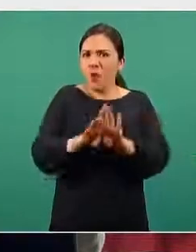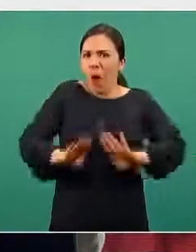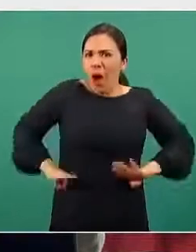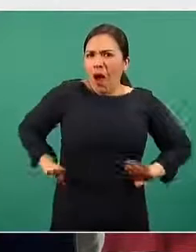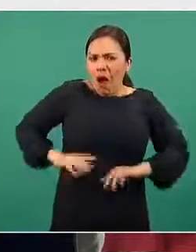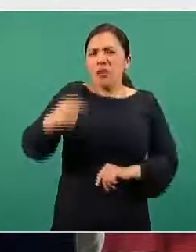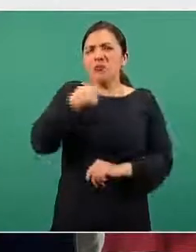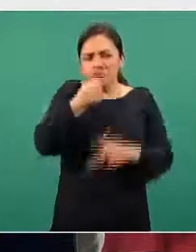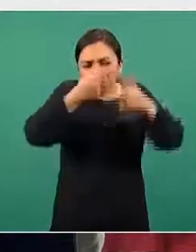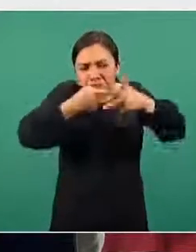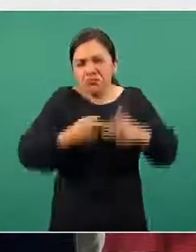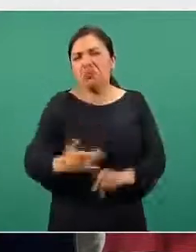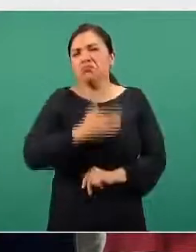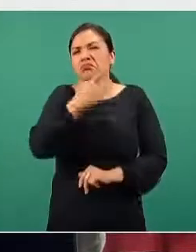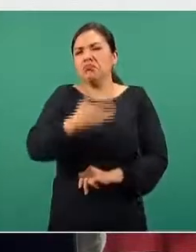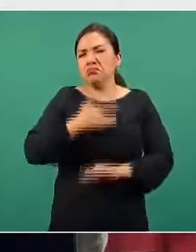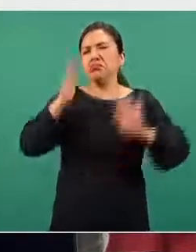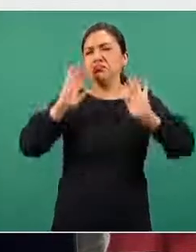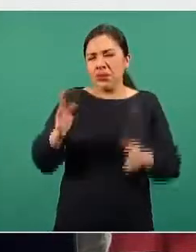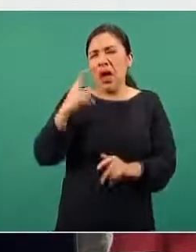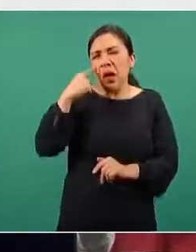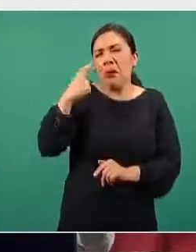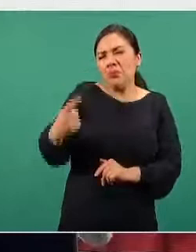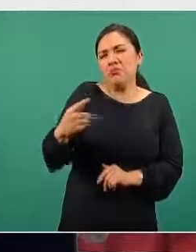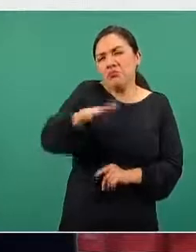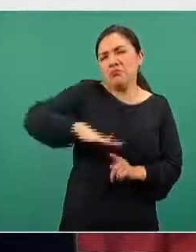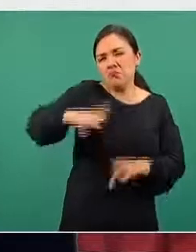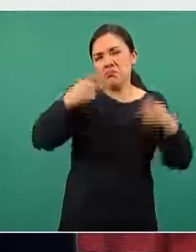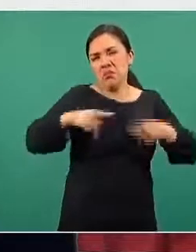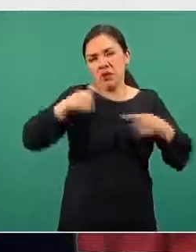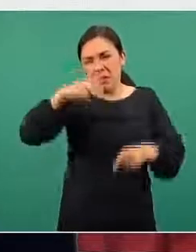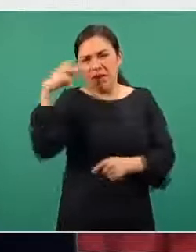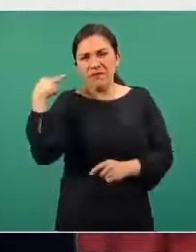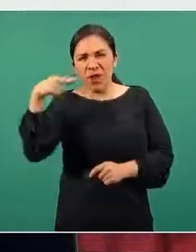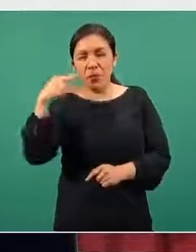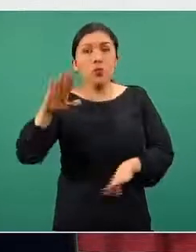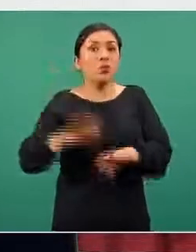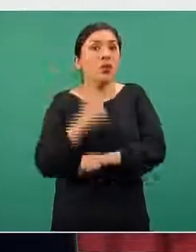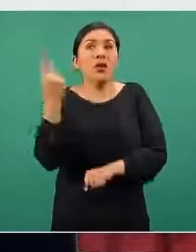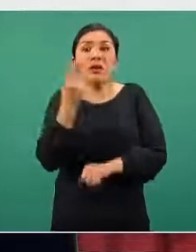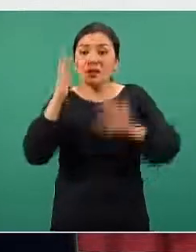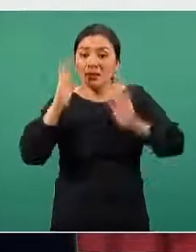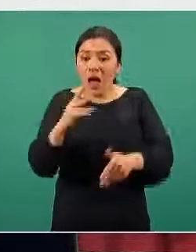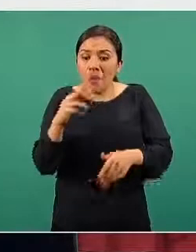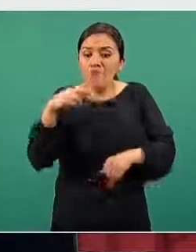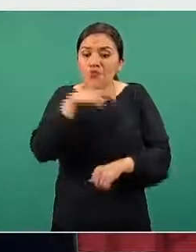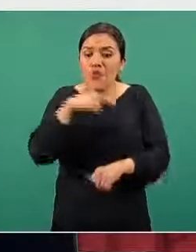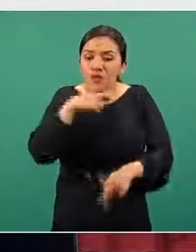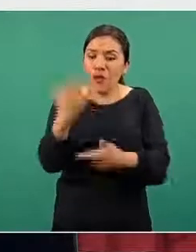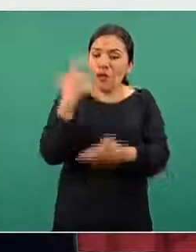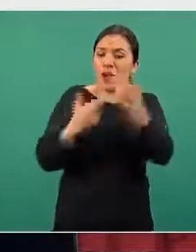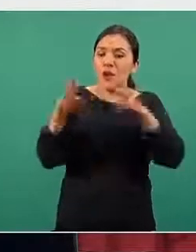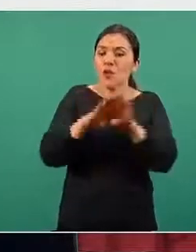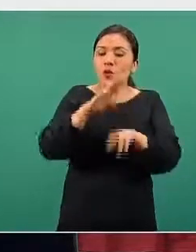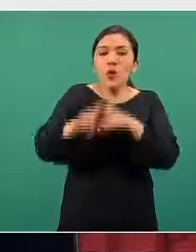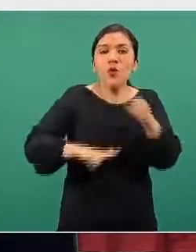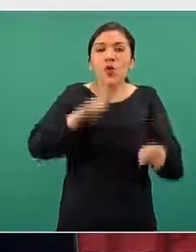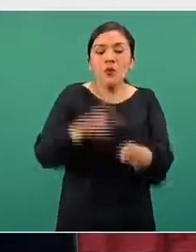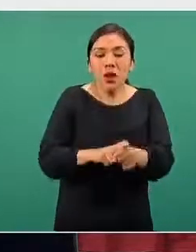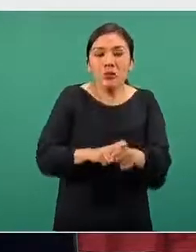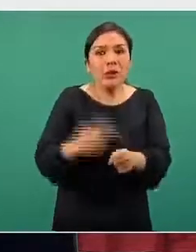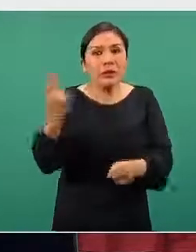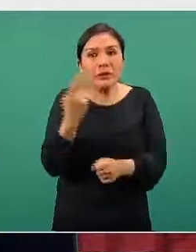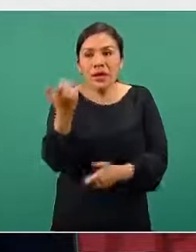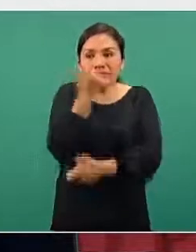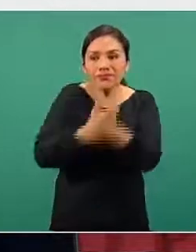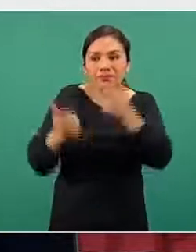por nosotros los veracruzanos, porque necesitamos volver a la normalidad, porque necesitamos reactivar nuestra economía,